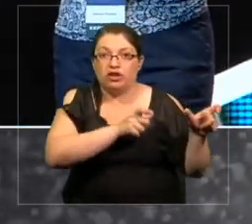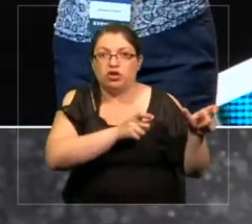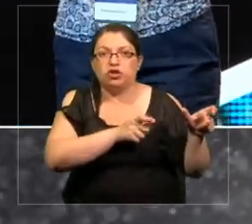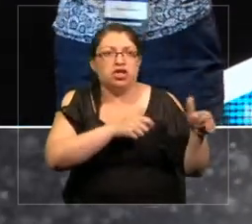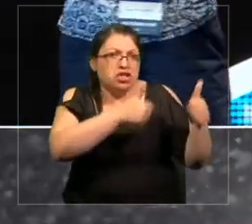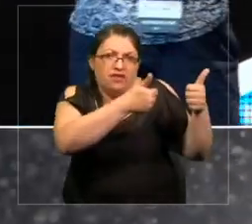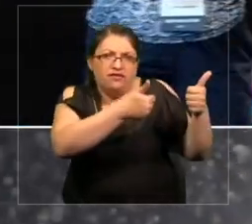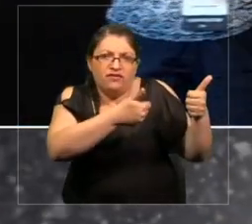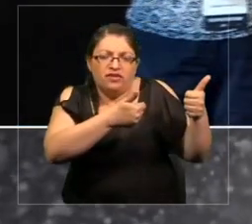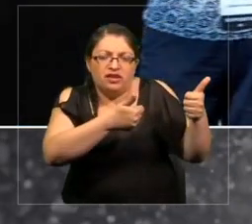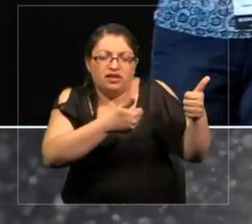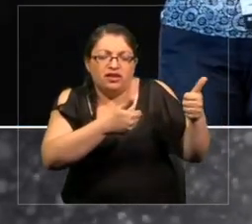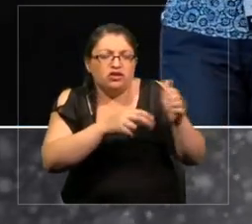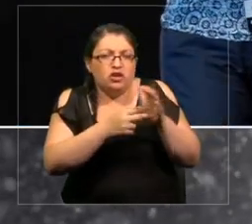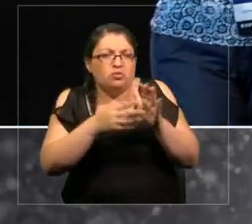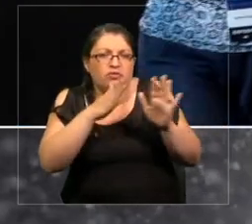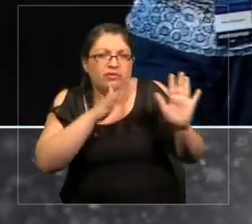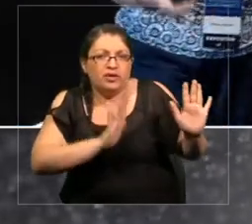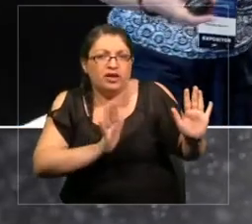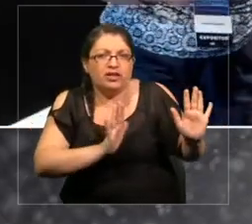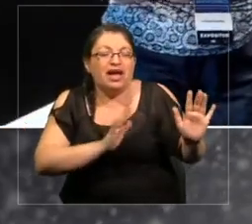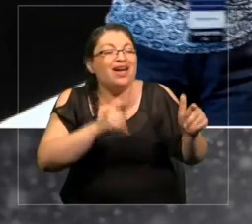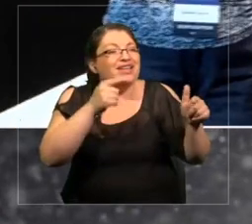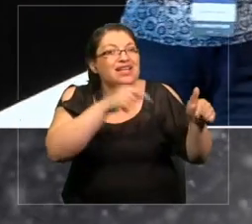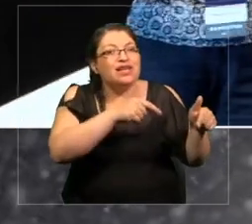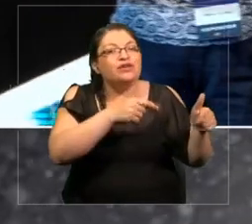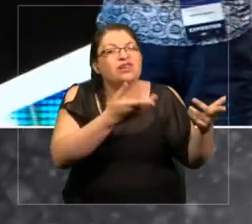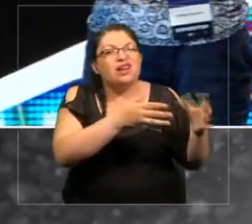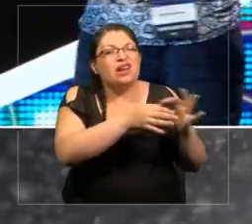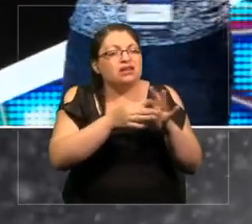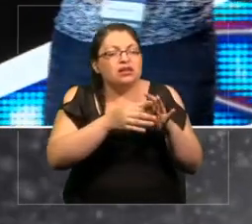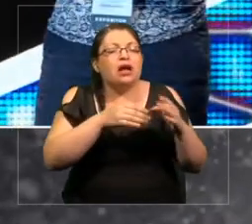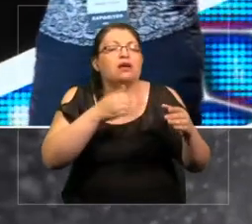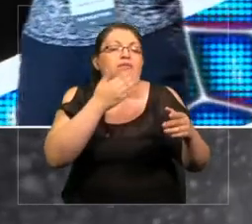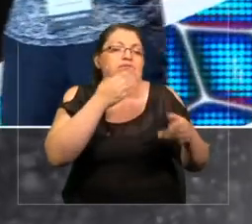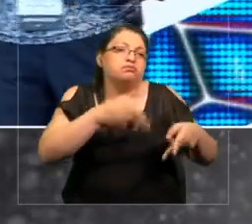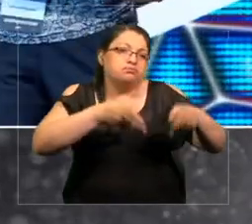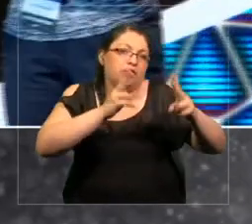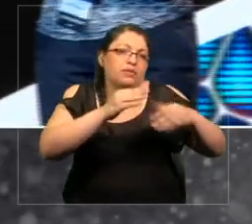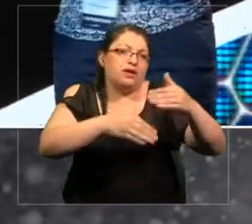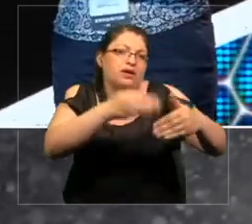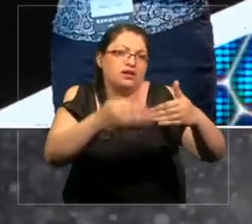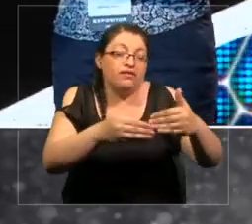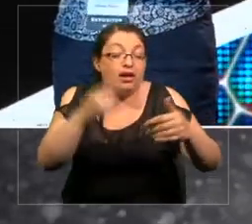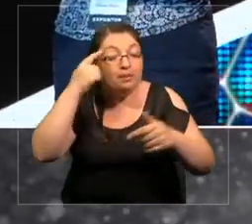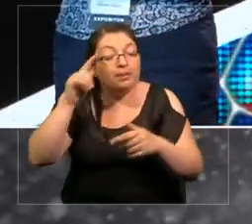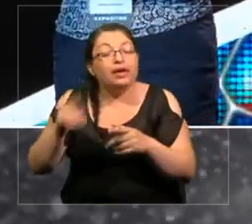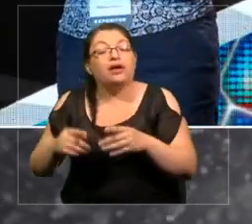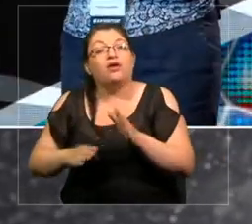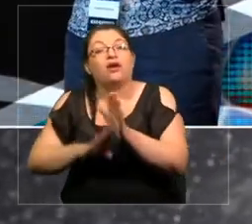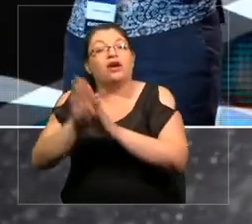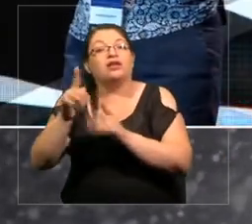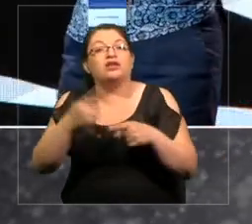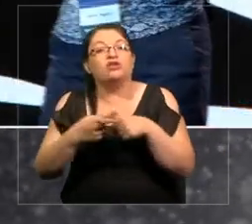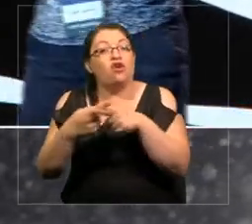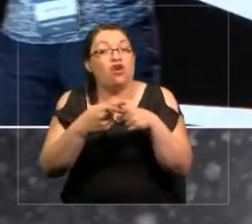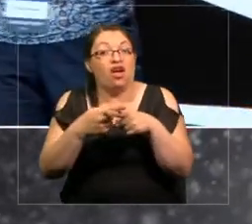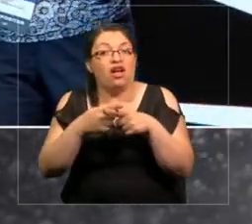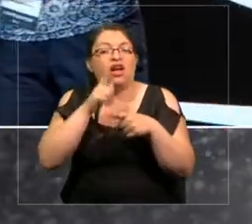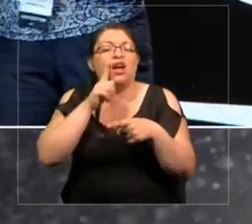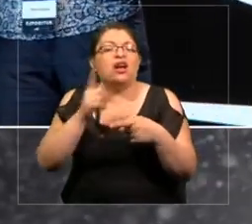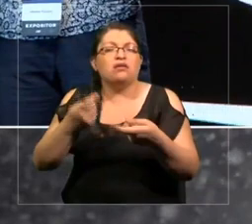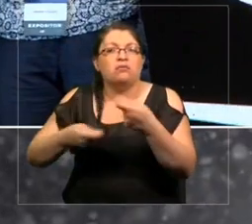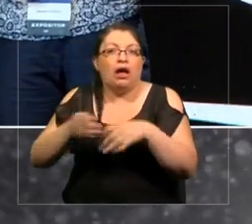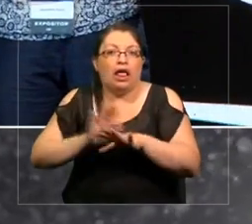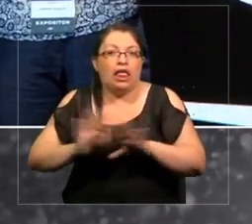está mal que sea un mercado para alguien si esto permite avanzar en buenas condiciones pero el desarrollo social no es un mercado para nadie